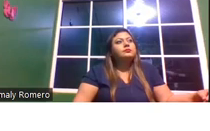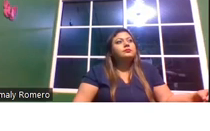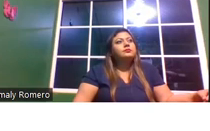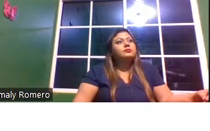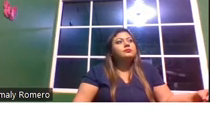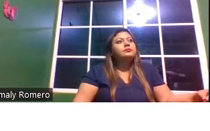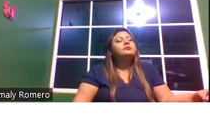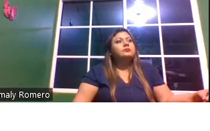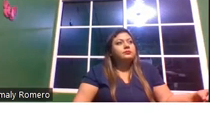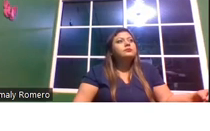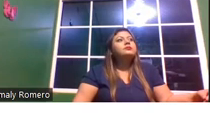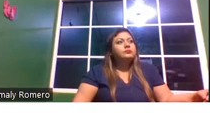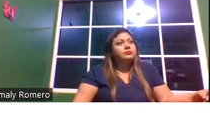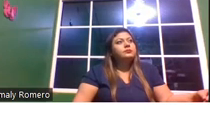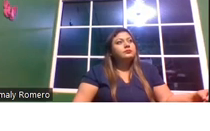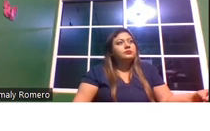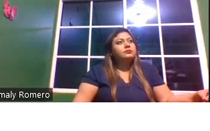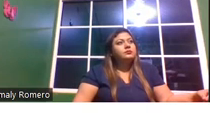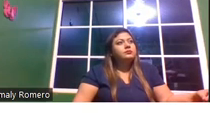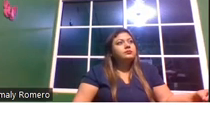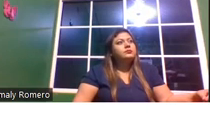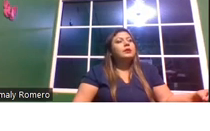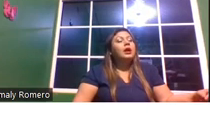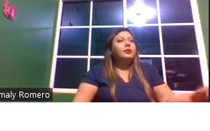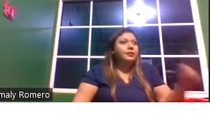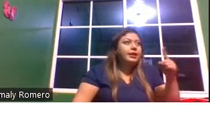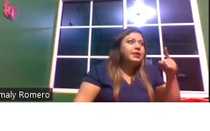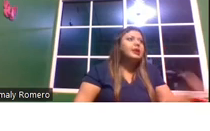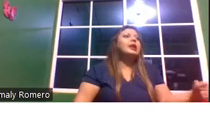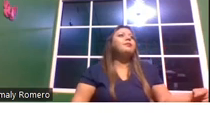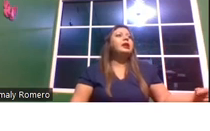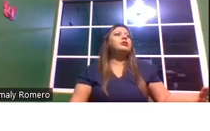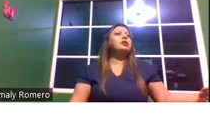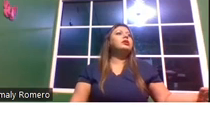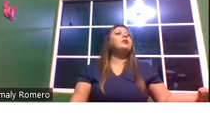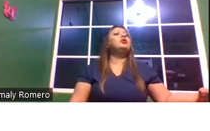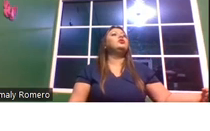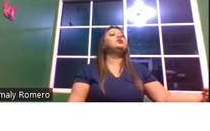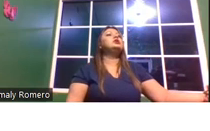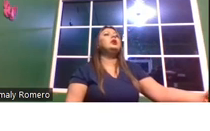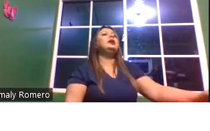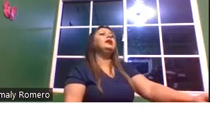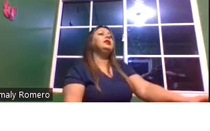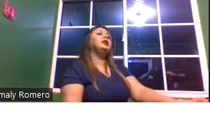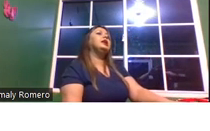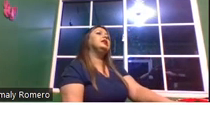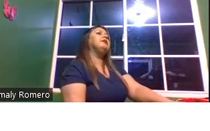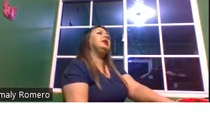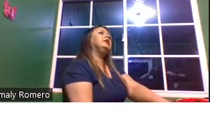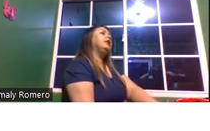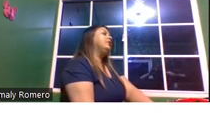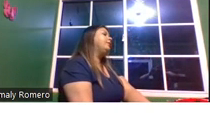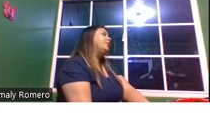porque queremos cambiar, porque queremos ver que el mercado se nos está yendo. Y el crecimiento de la marca y el crecimiento